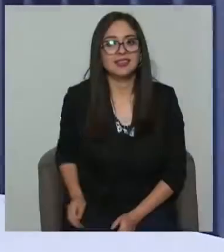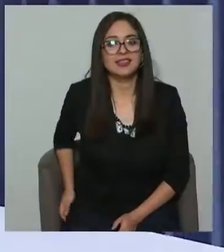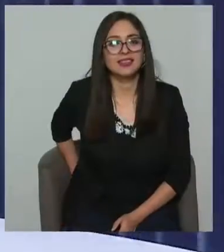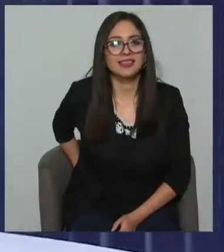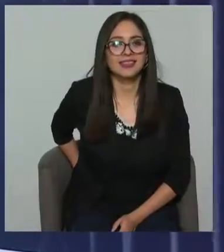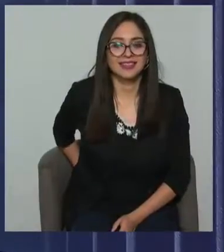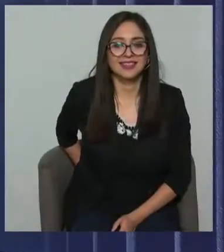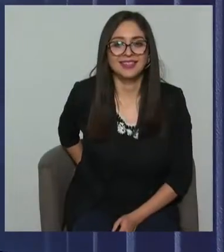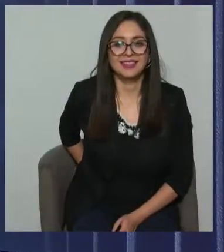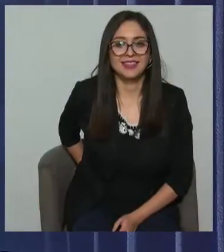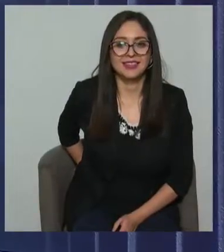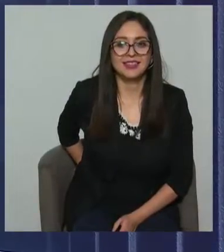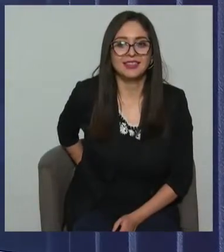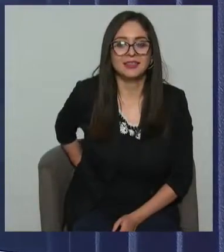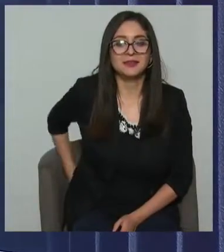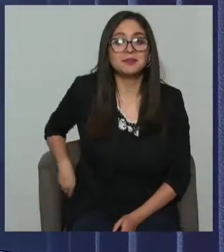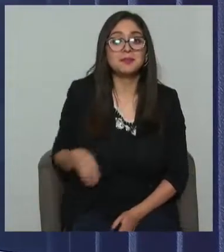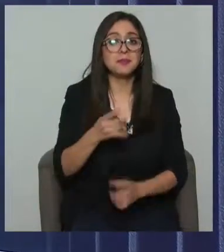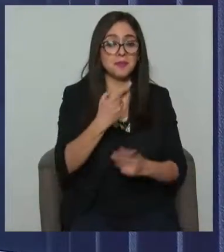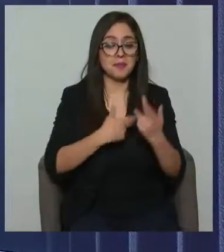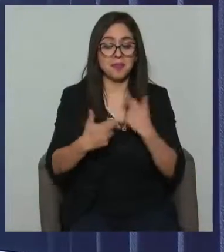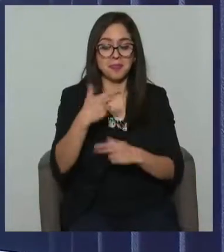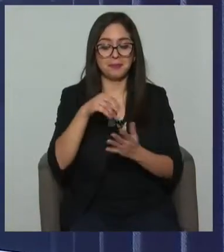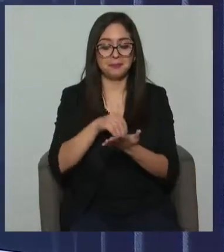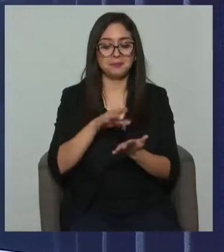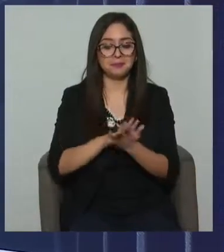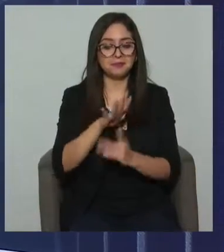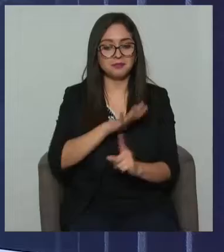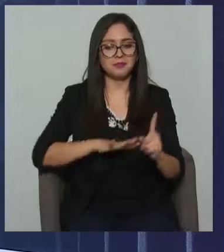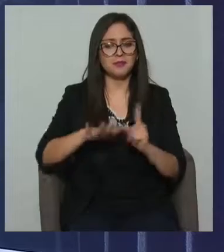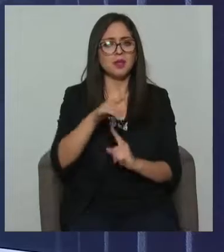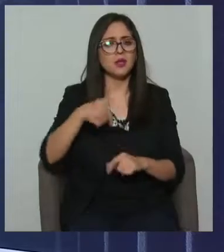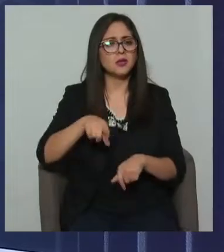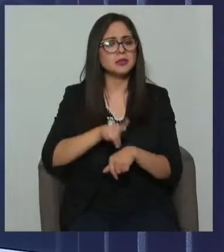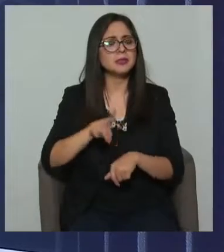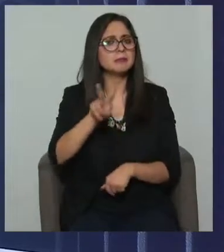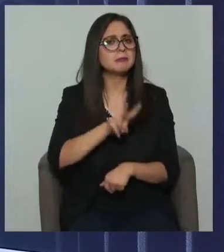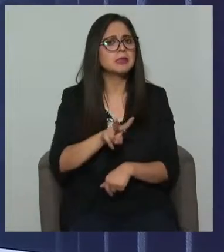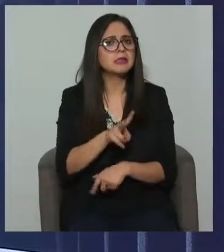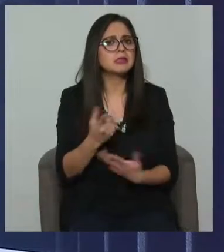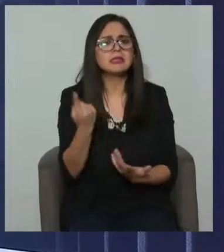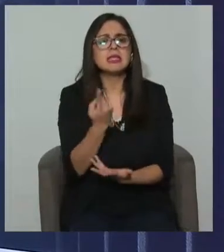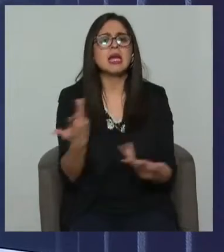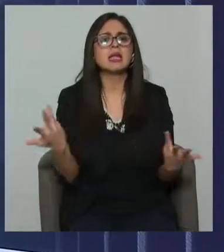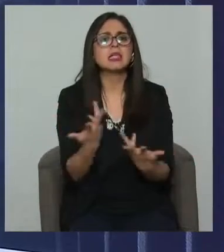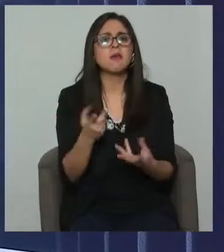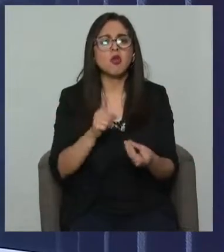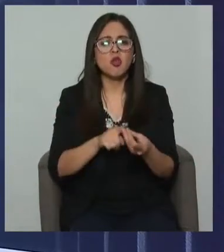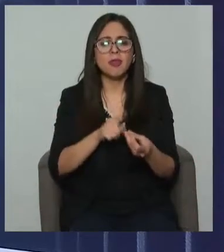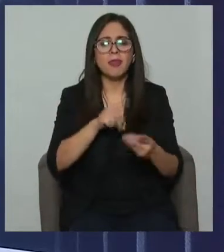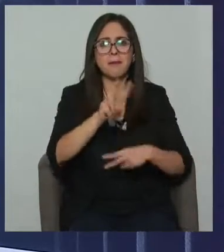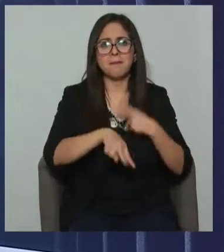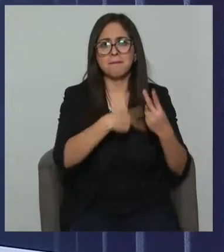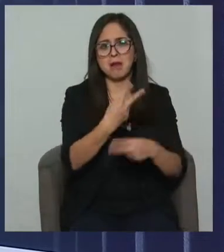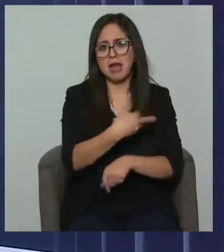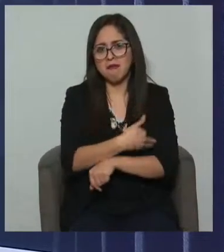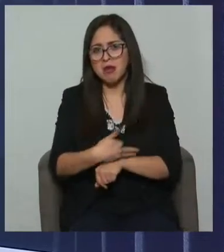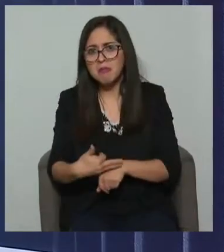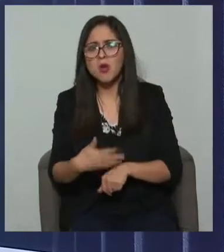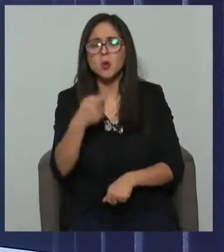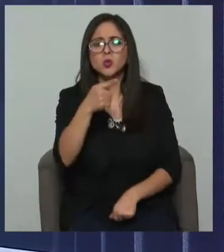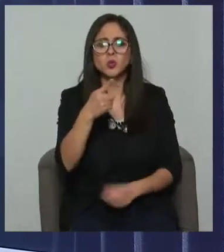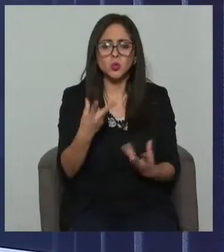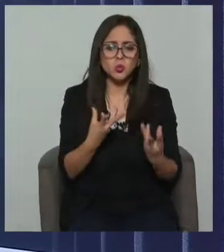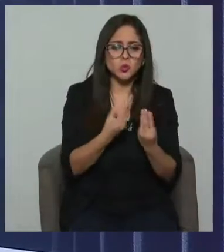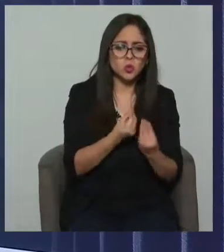Ya estamos de regreso en Agenda y Contexto. Es viernes. ¿Qué hacer? ¿A dónde ir con la familia, con su pareja, usted solo, usted